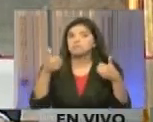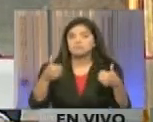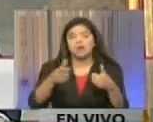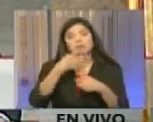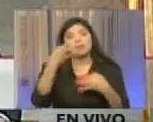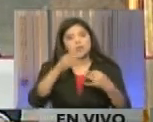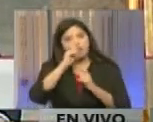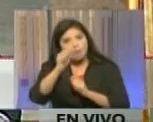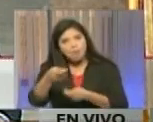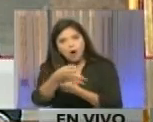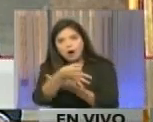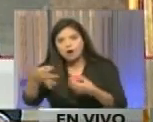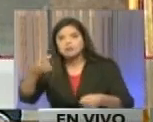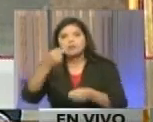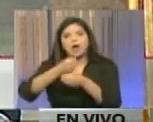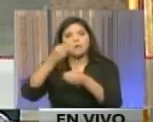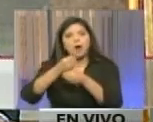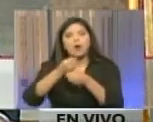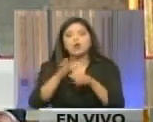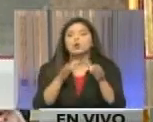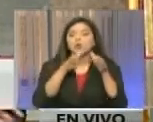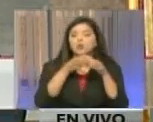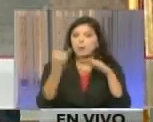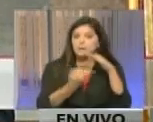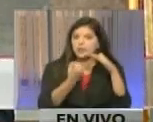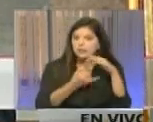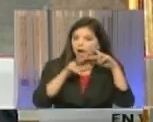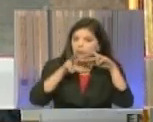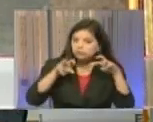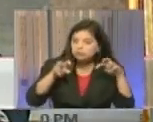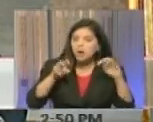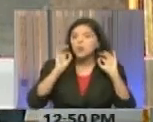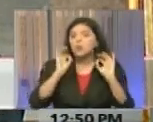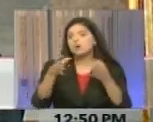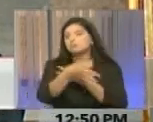reconocer el trabajo de los órganos de investigación criminal que lo han hecho.